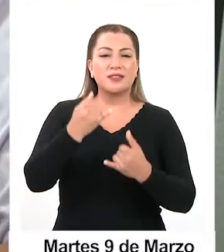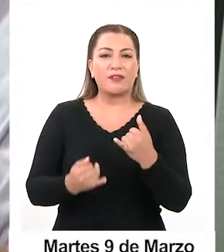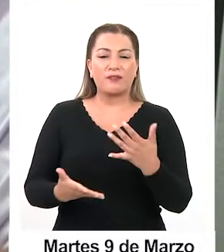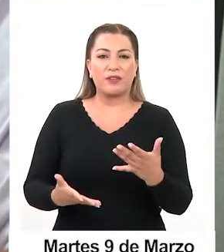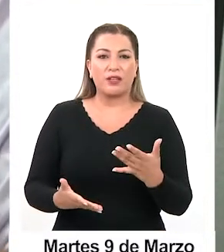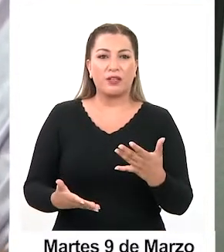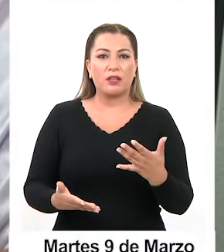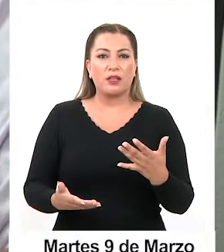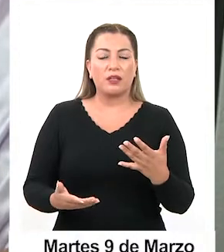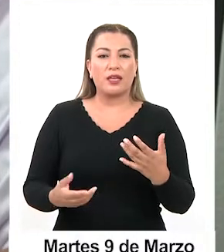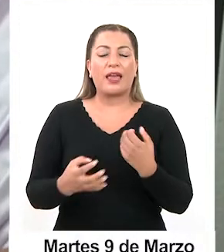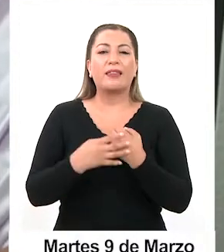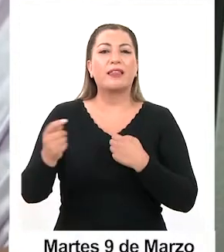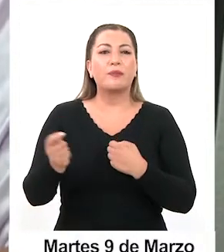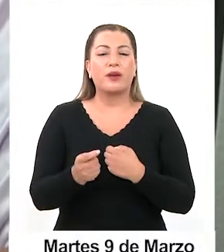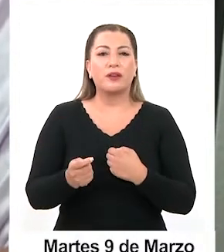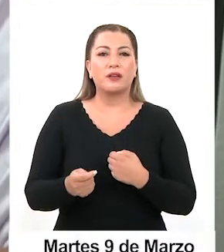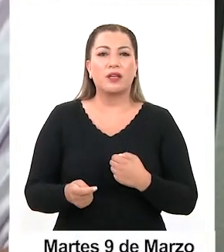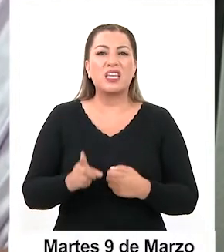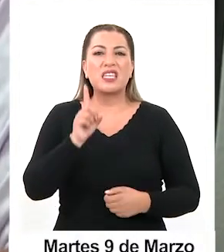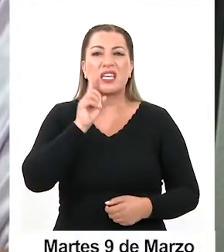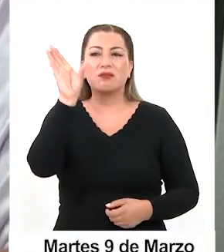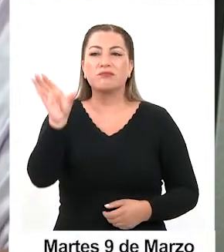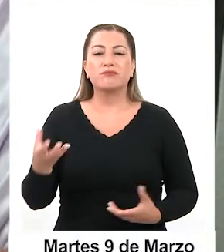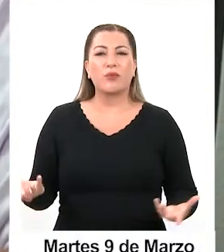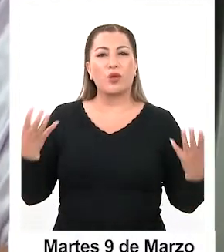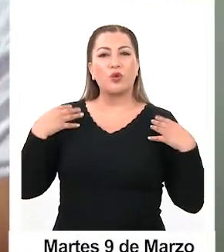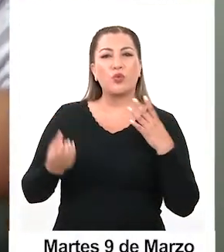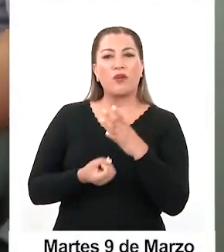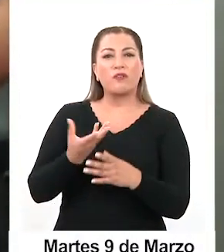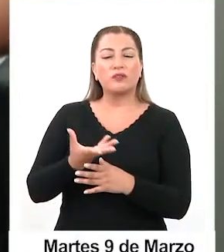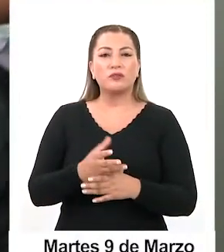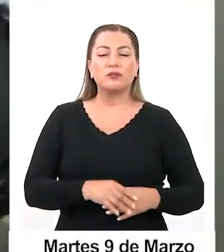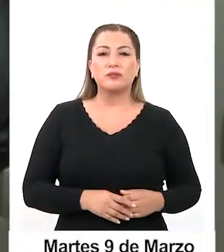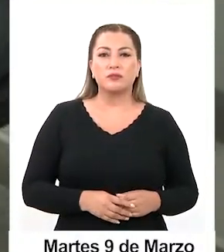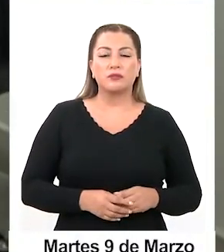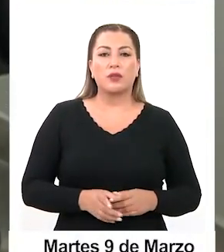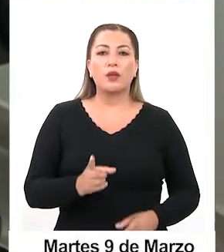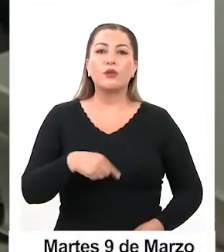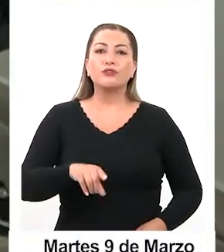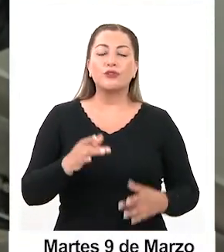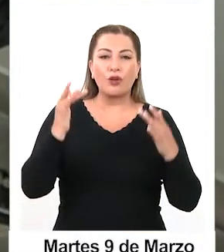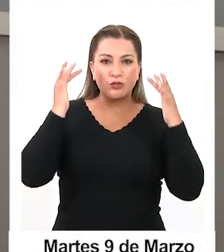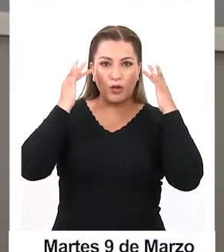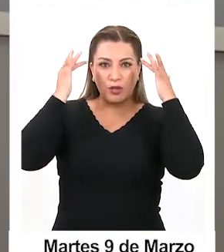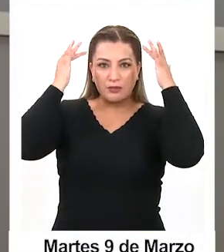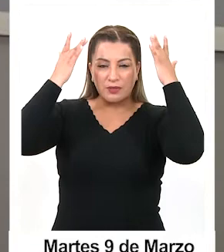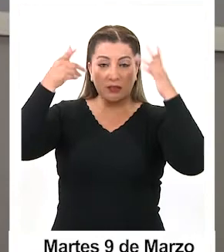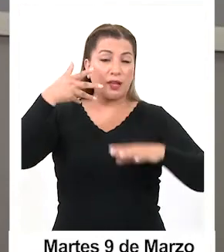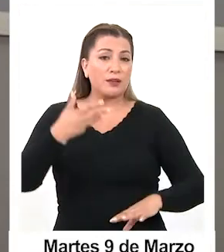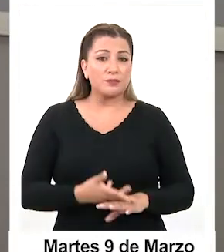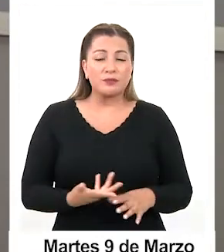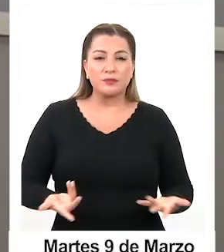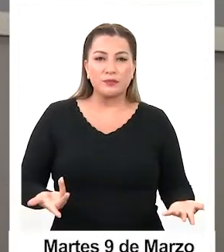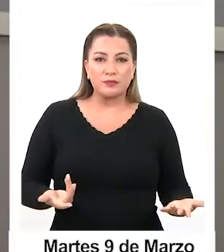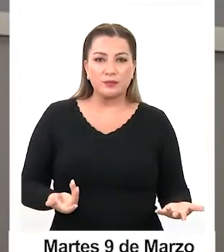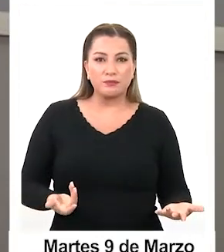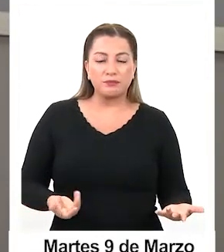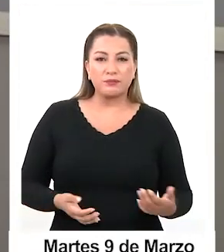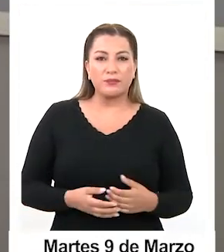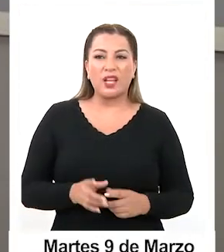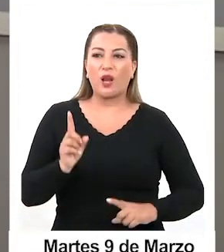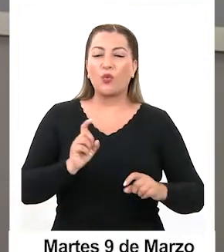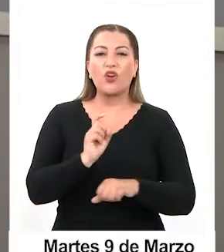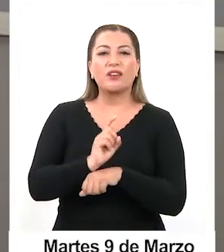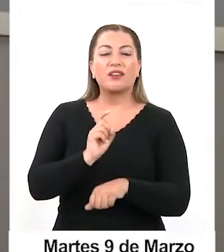va a entregar a la región de Tarapacá a quienes asuman ahora? Bueno, nosotros contentos en el sentido de que, si bien es cierto y se ha criticado un